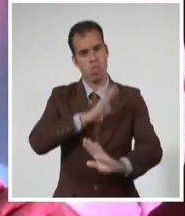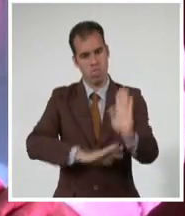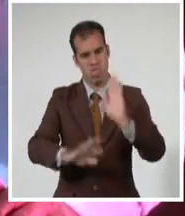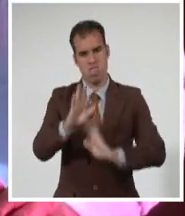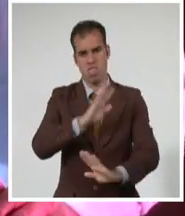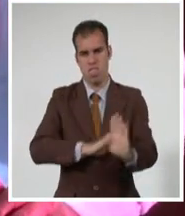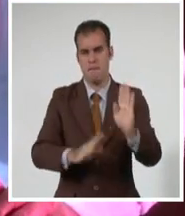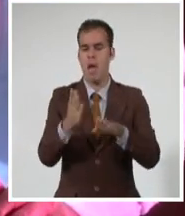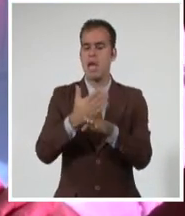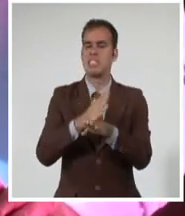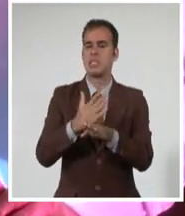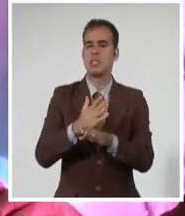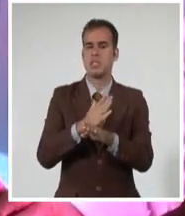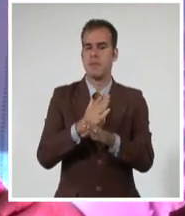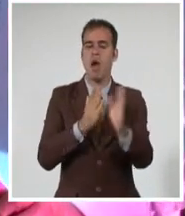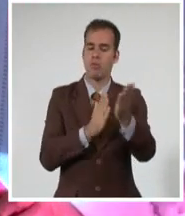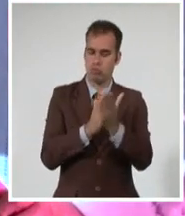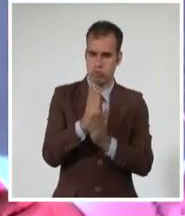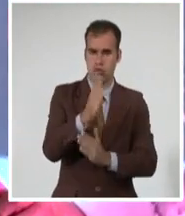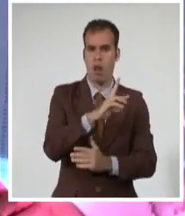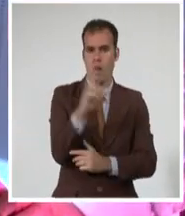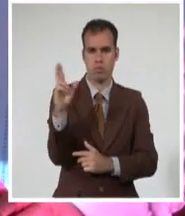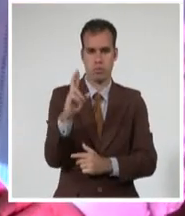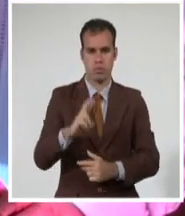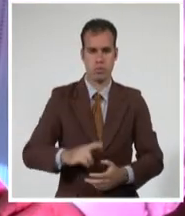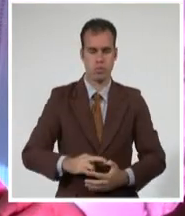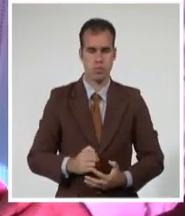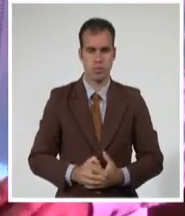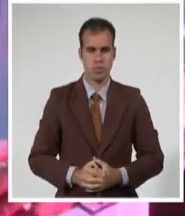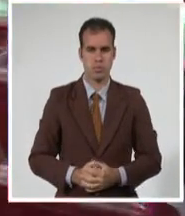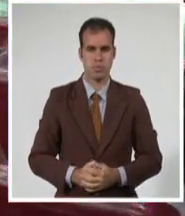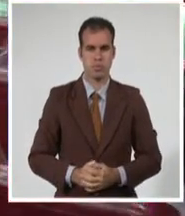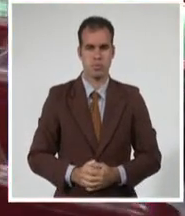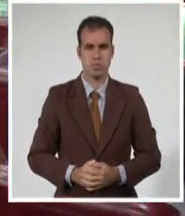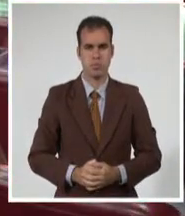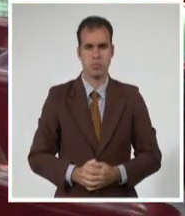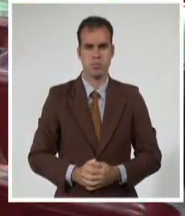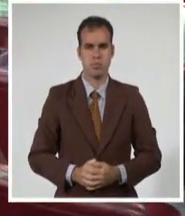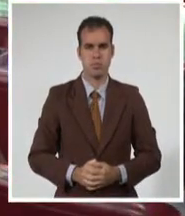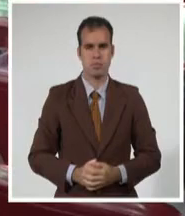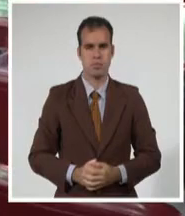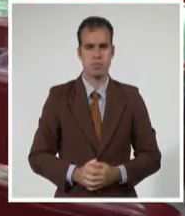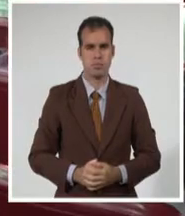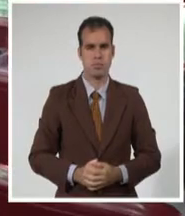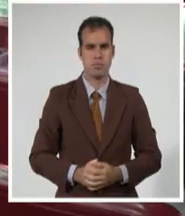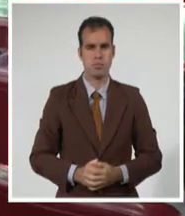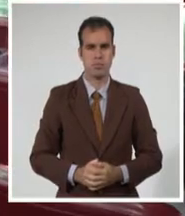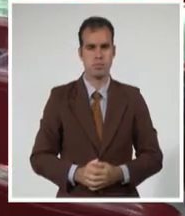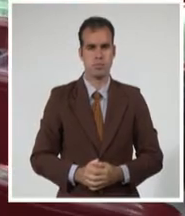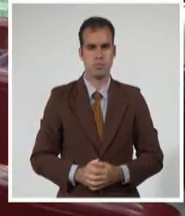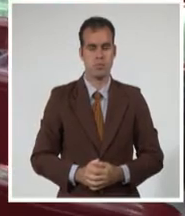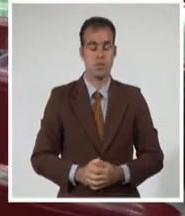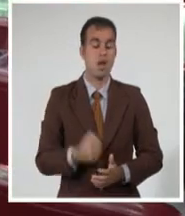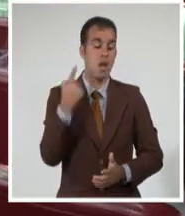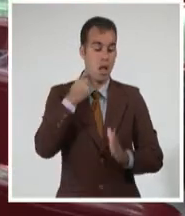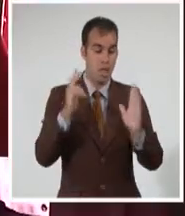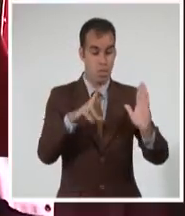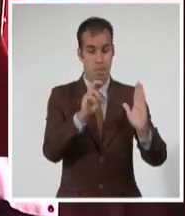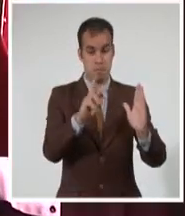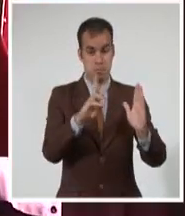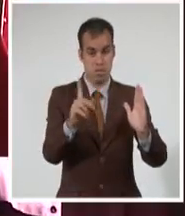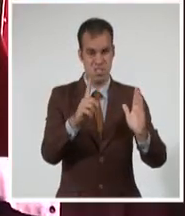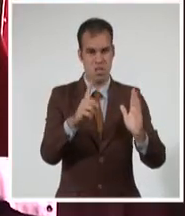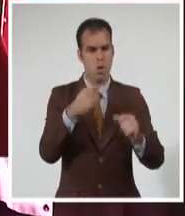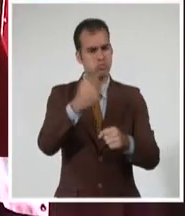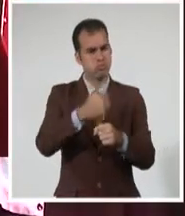concepto de la continuidad de nuestra revolución. Entre los principales logros de 2021, el presidente